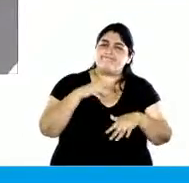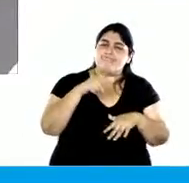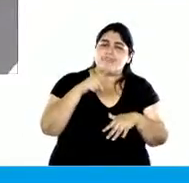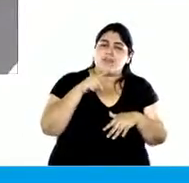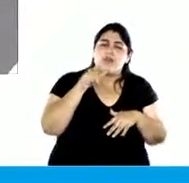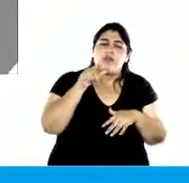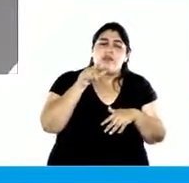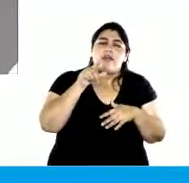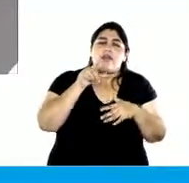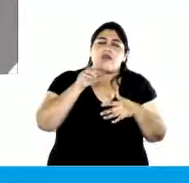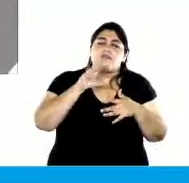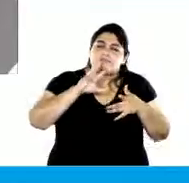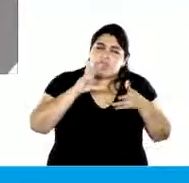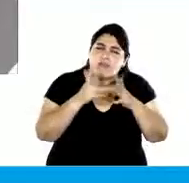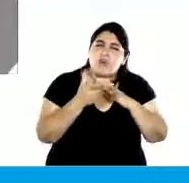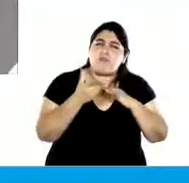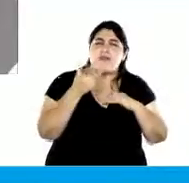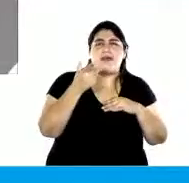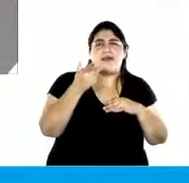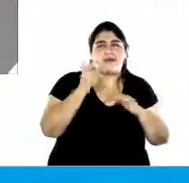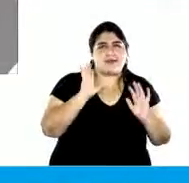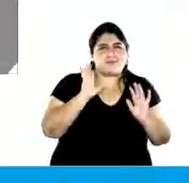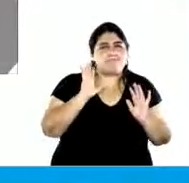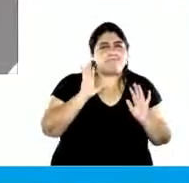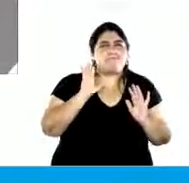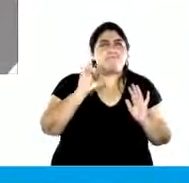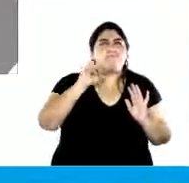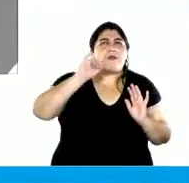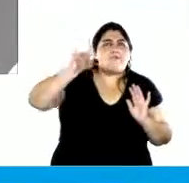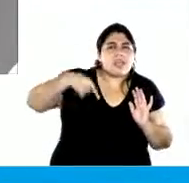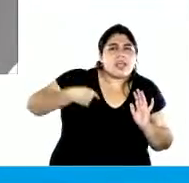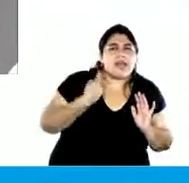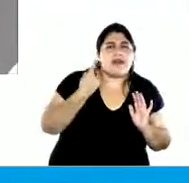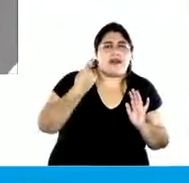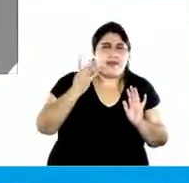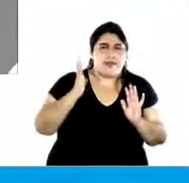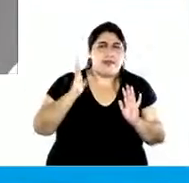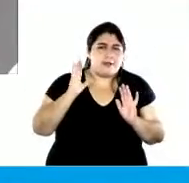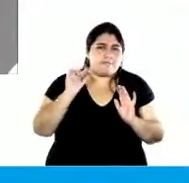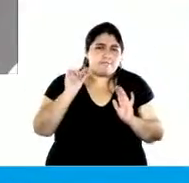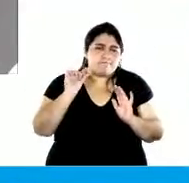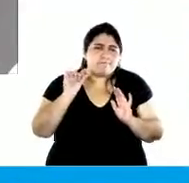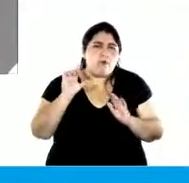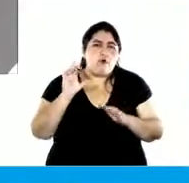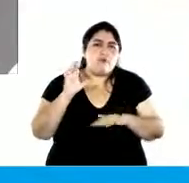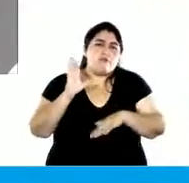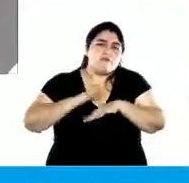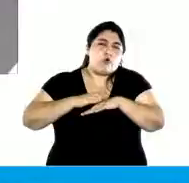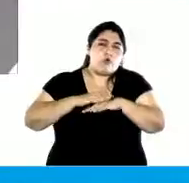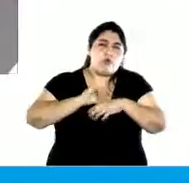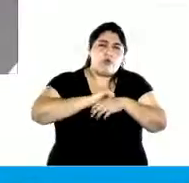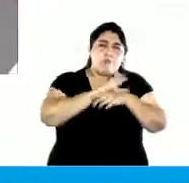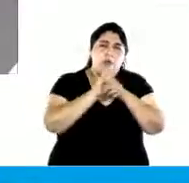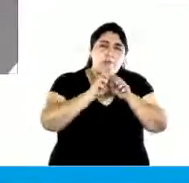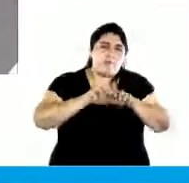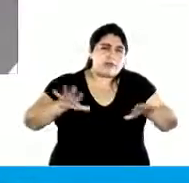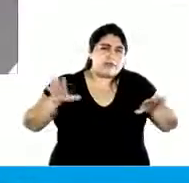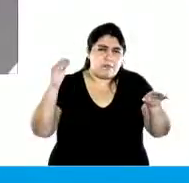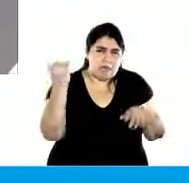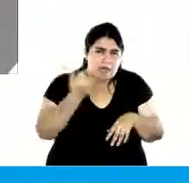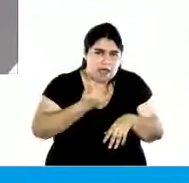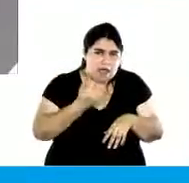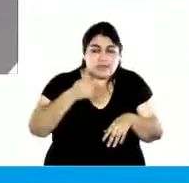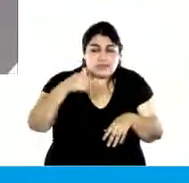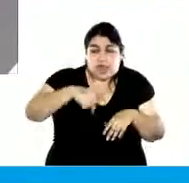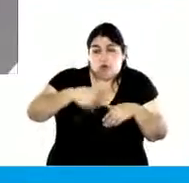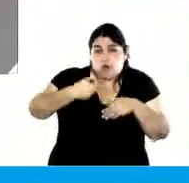manera fue generada y acentuada por la pandemia que estamos viviendo y que ahora estamos entrando en